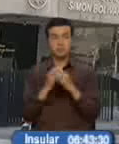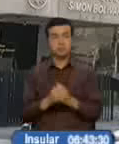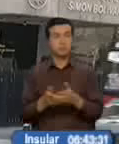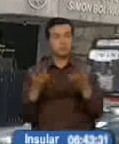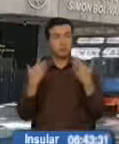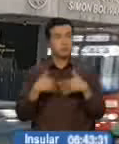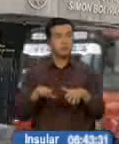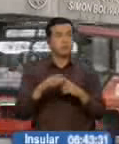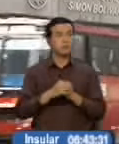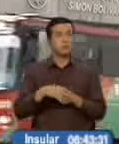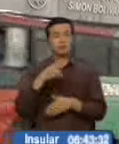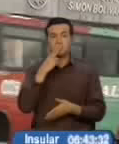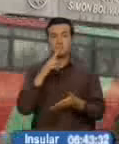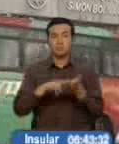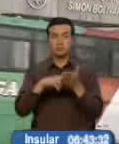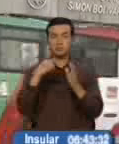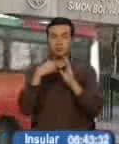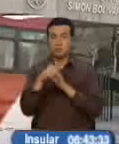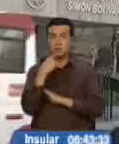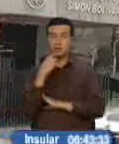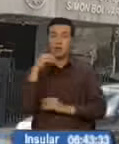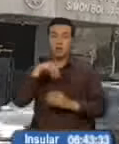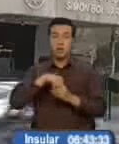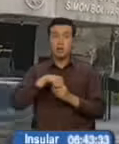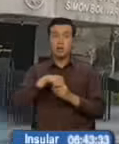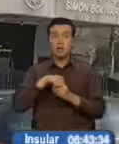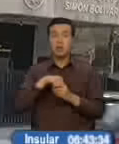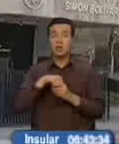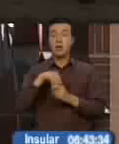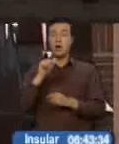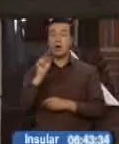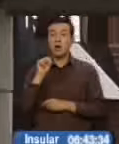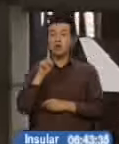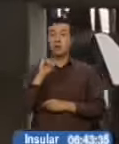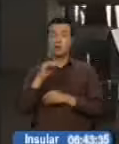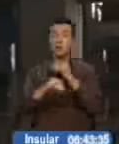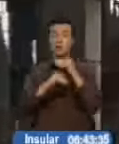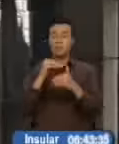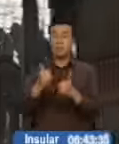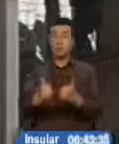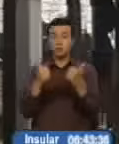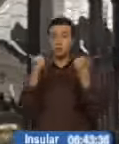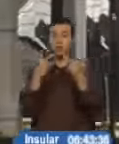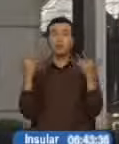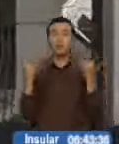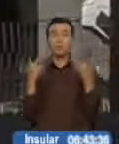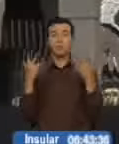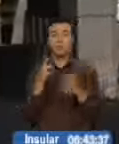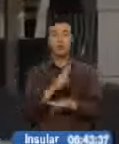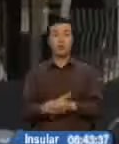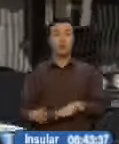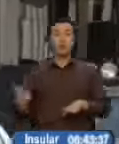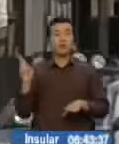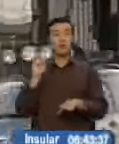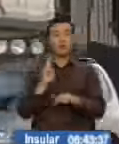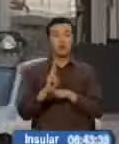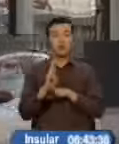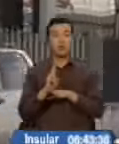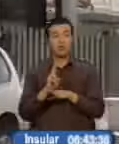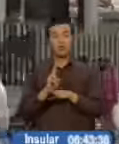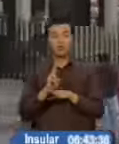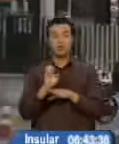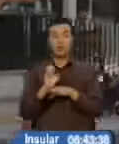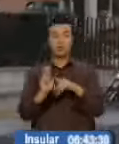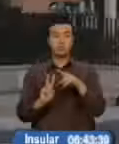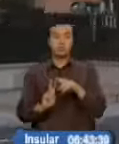Finalmente, en el comunicado se cuestiona que al interior de la Andina no se den los pasos correspondientes para nombrar a un rector titular. Rodrigo